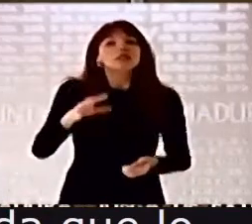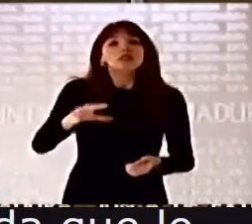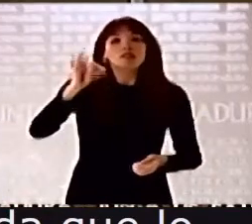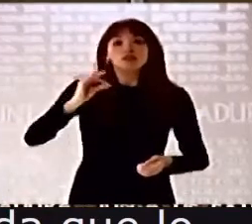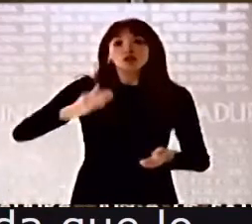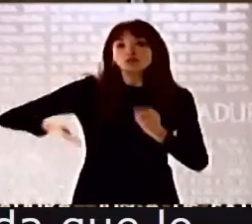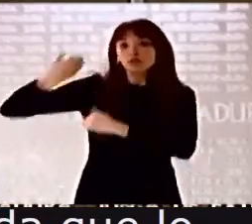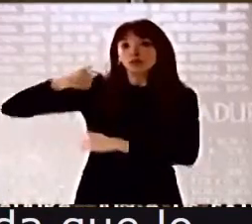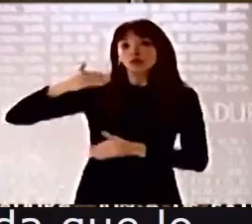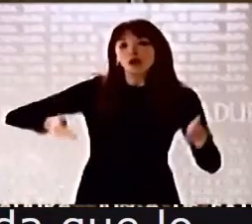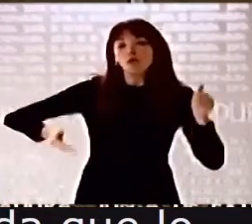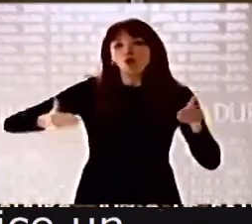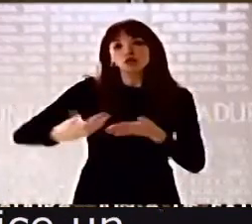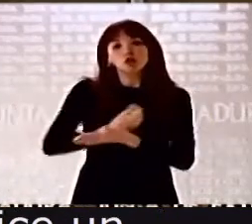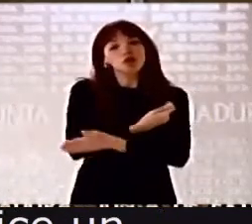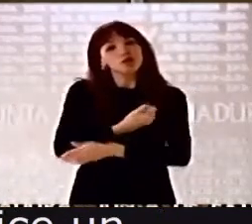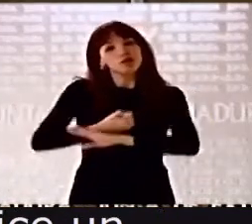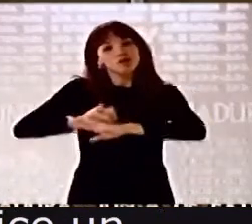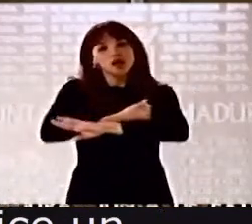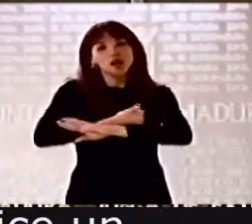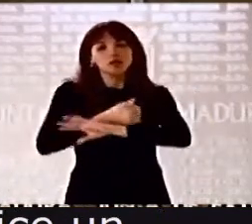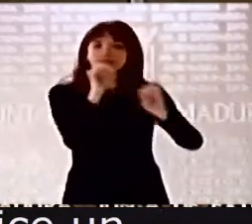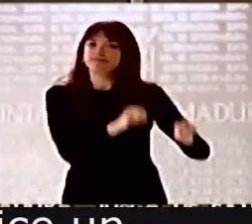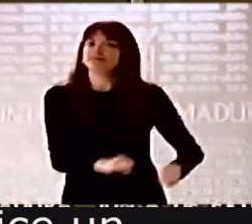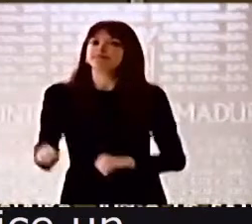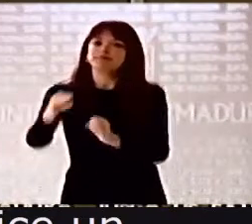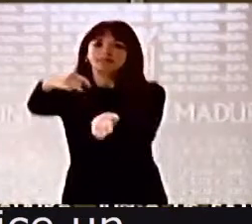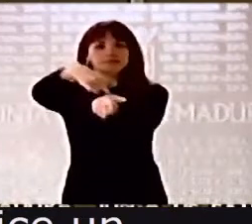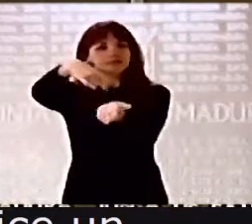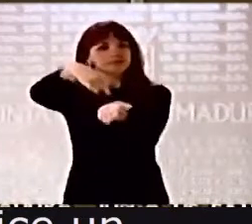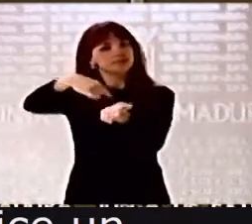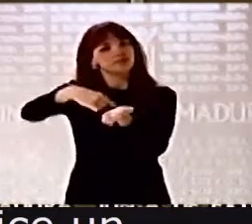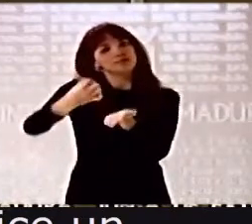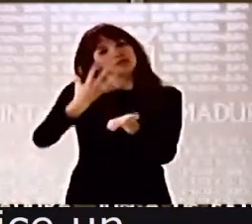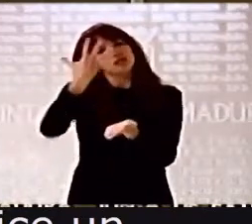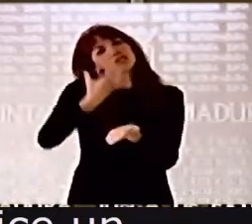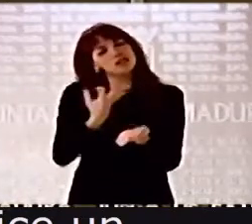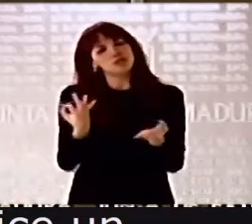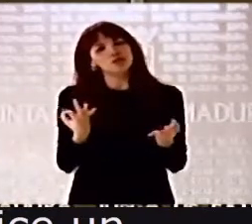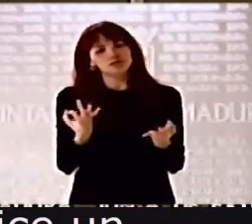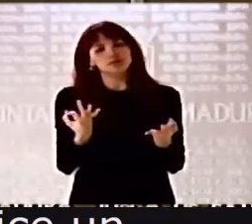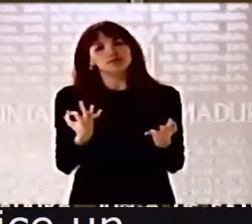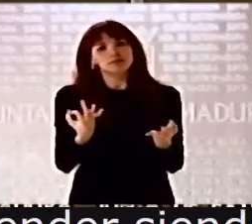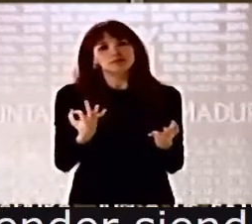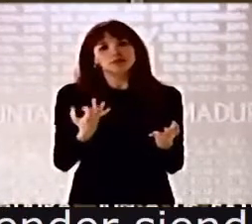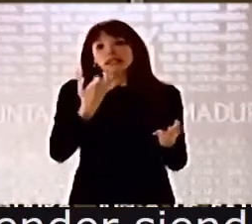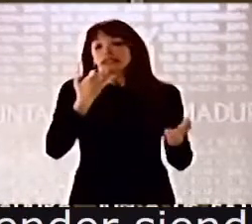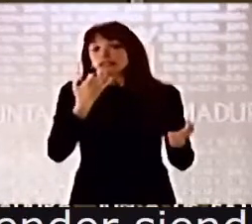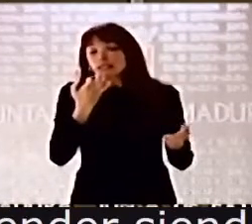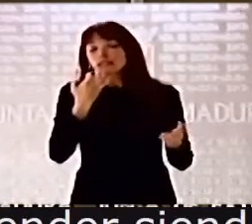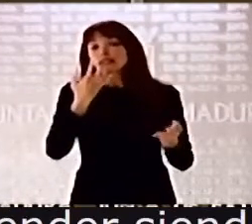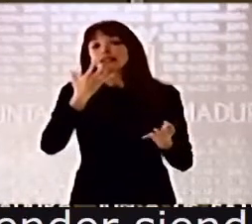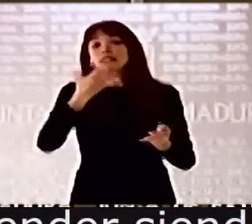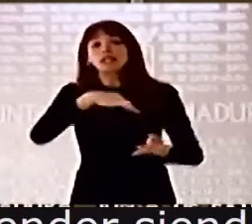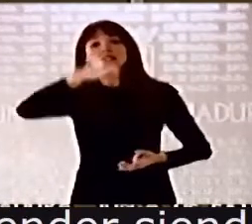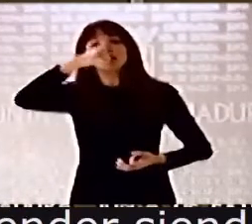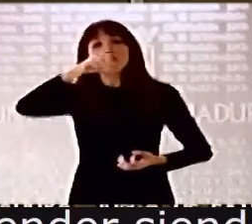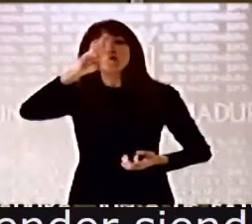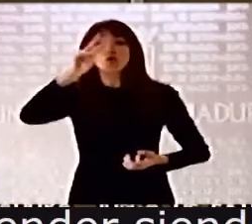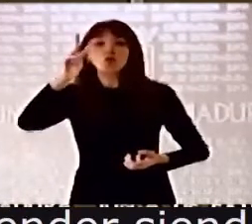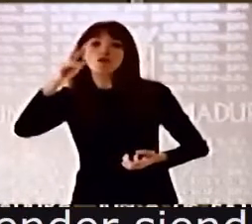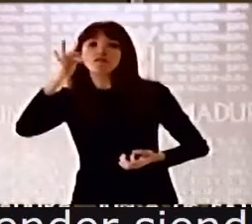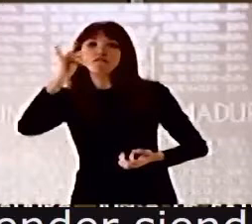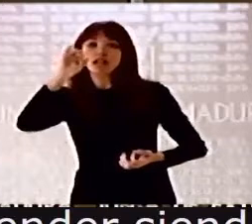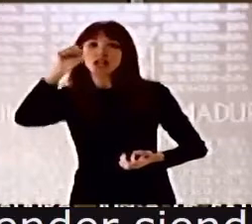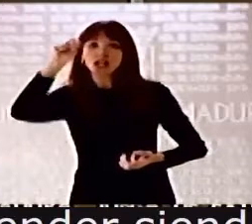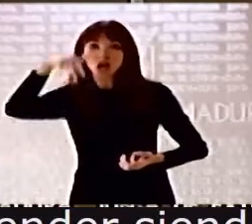españoles y la tenemos que defender, pero siendo consecuentes. Y cuando el señor Rufián falta al respeto al jefe del